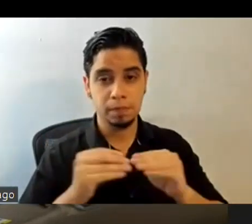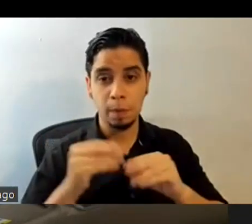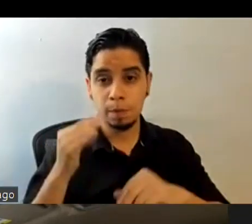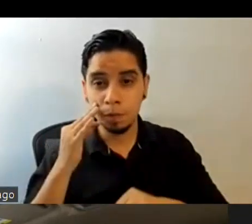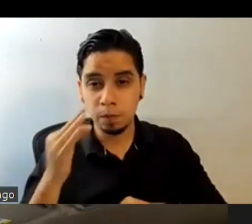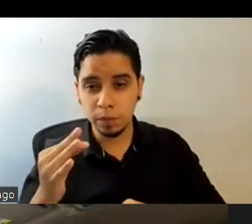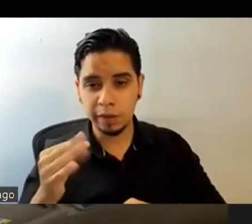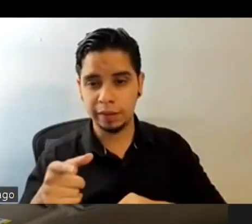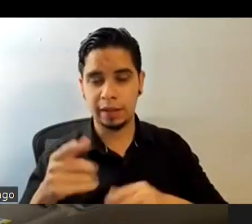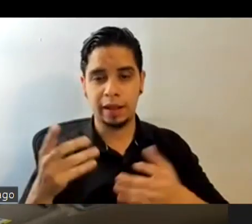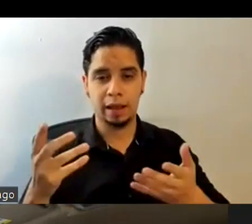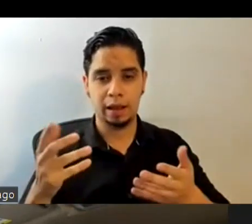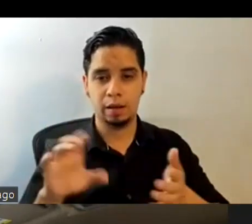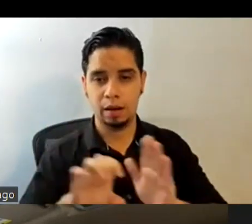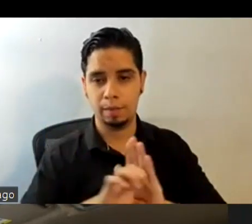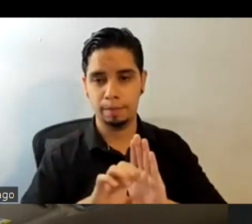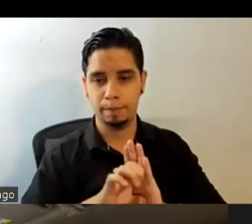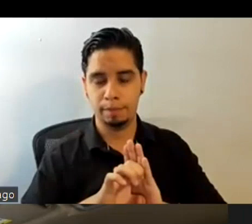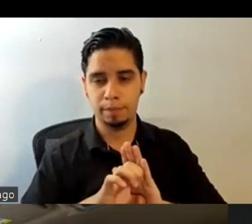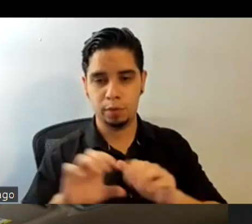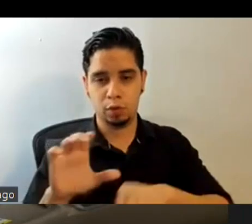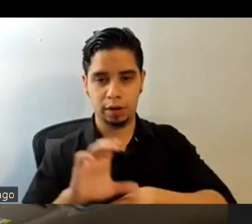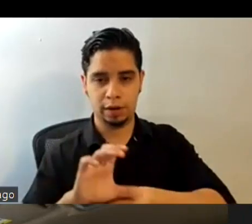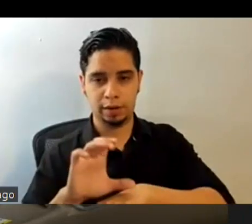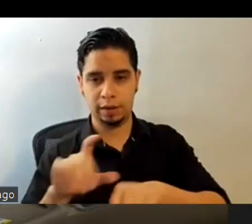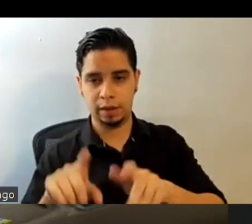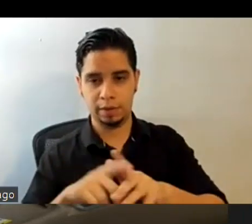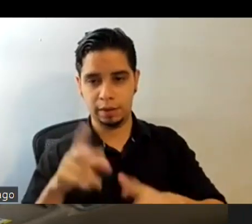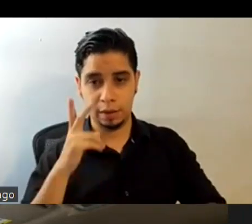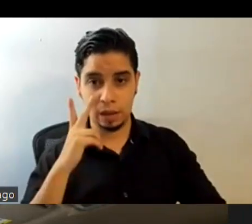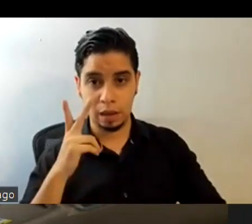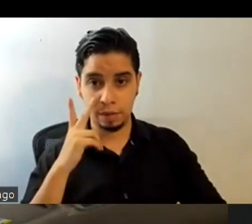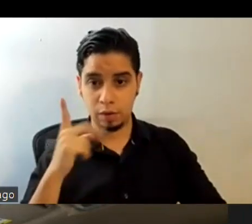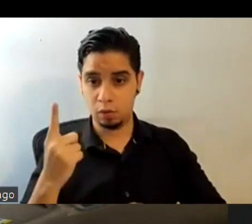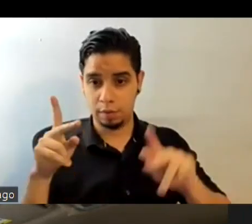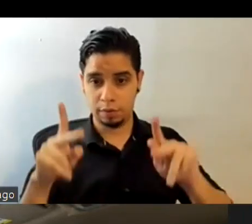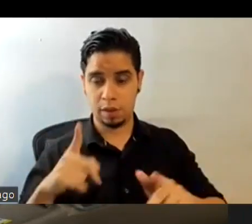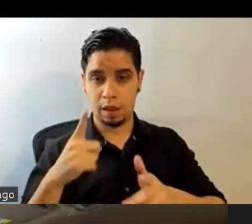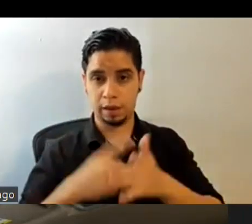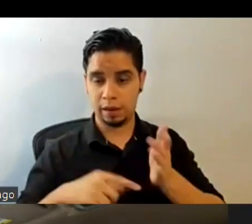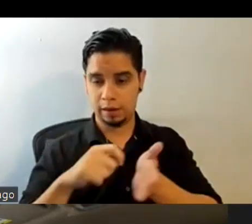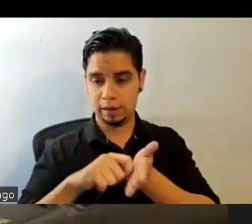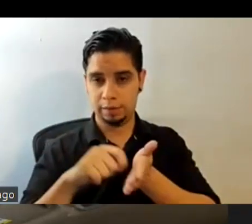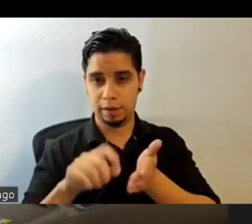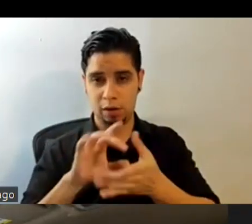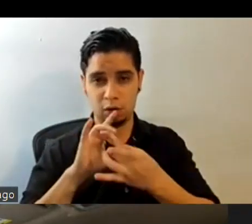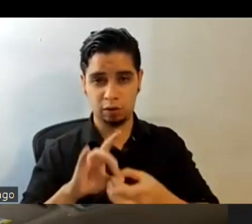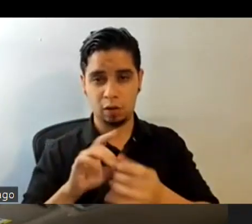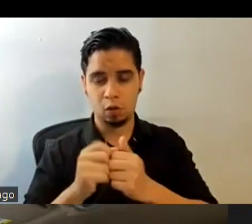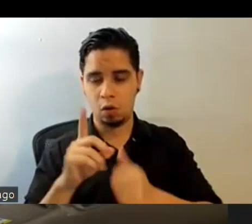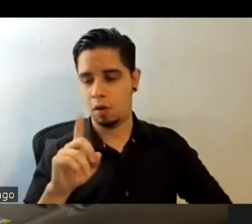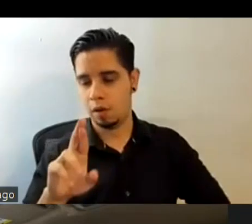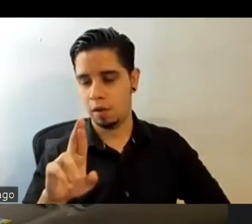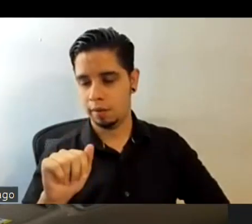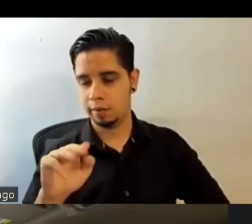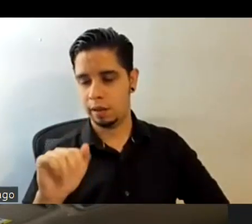en la iglesia, empecé a ver una persona que escribía dramas. Y ese era un vecino mío que era